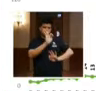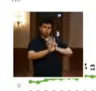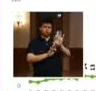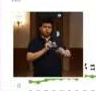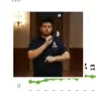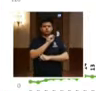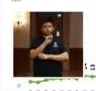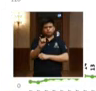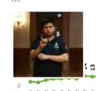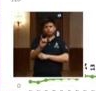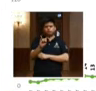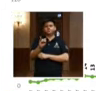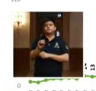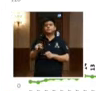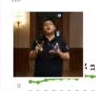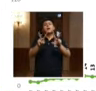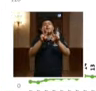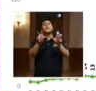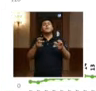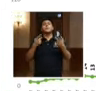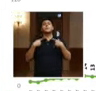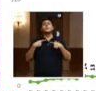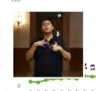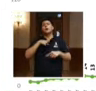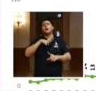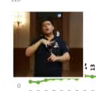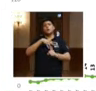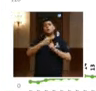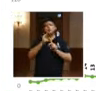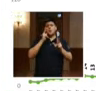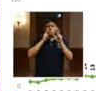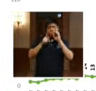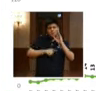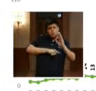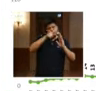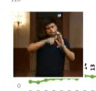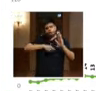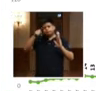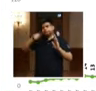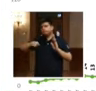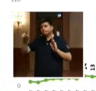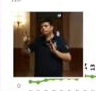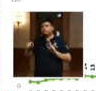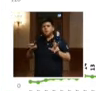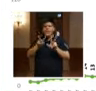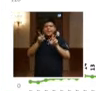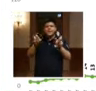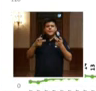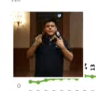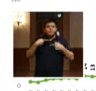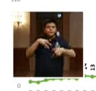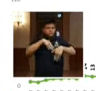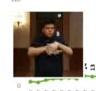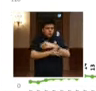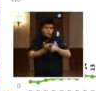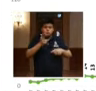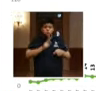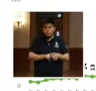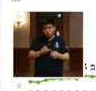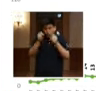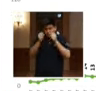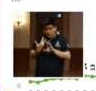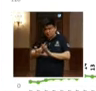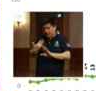Respecto a las personas con COVID, esa es la curva de los hospitalizados, pero solo los confirmados, porque en la anterior